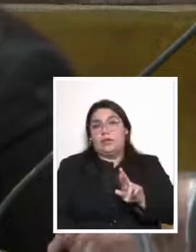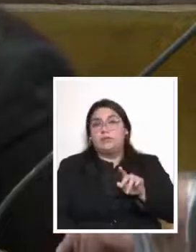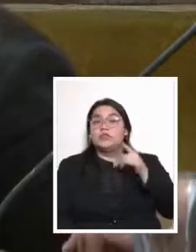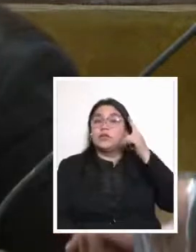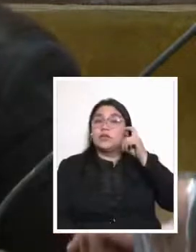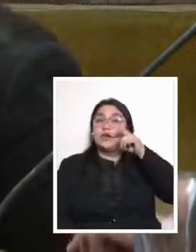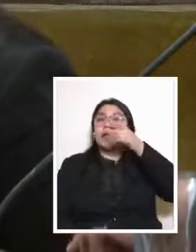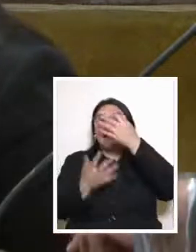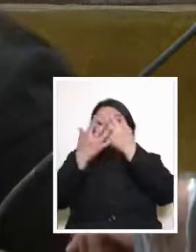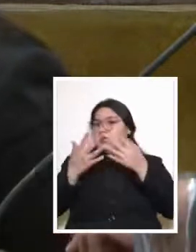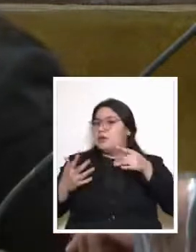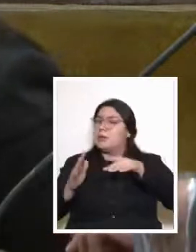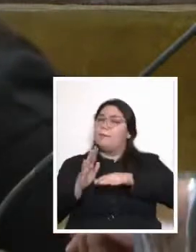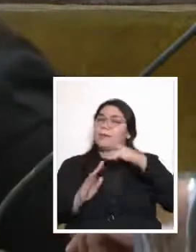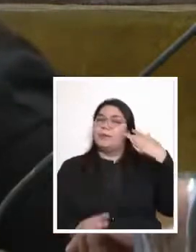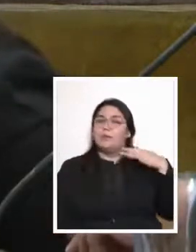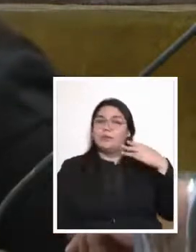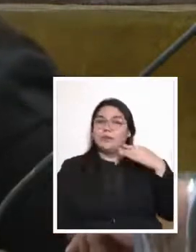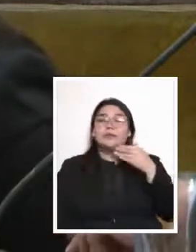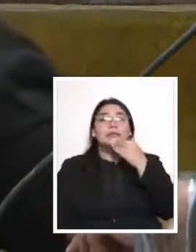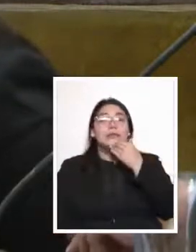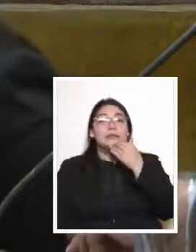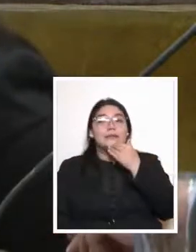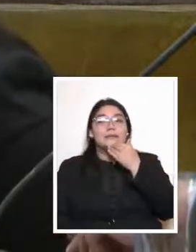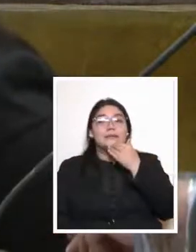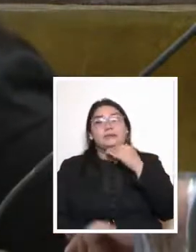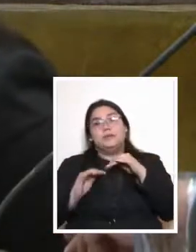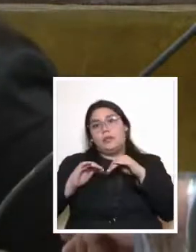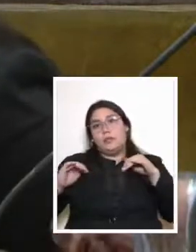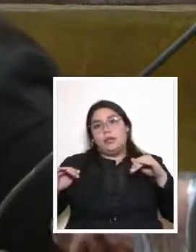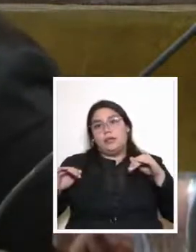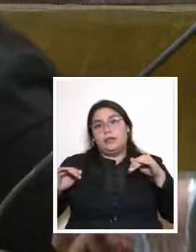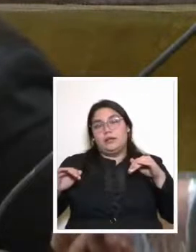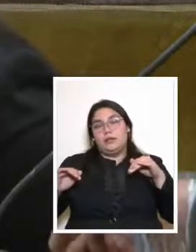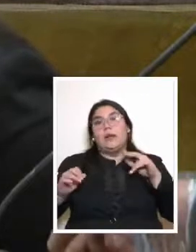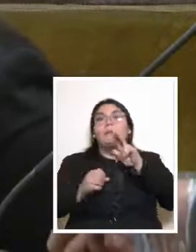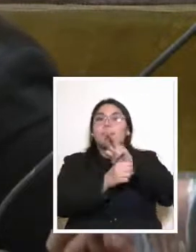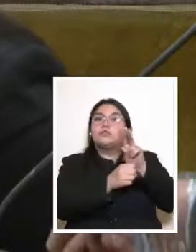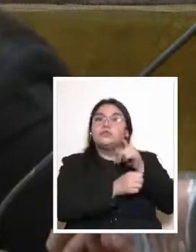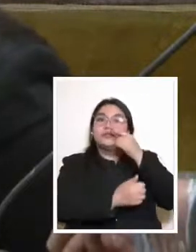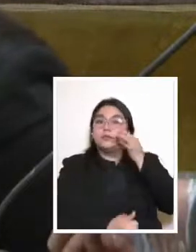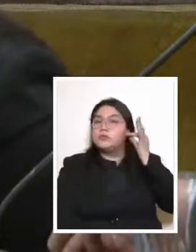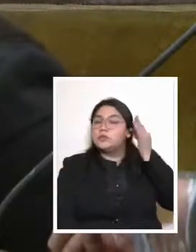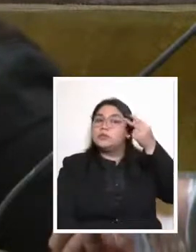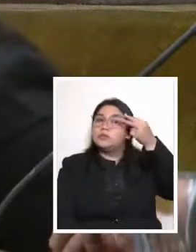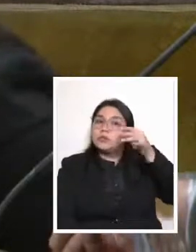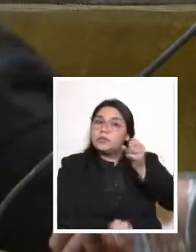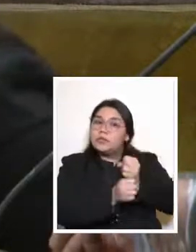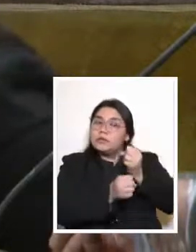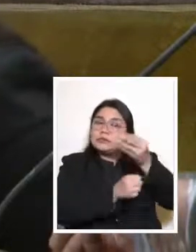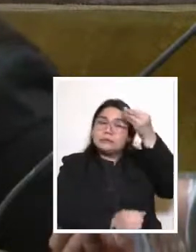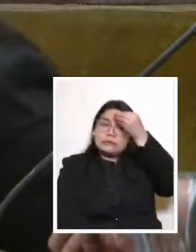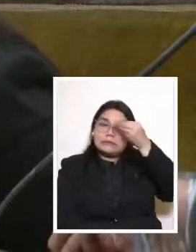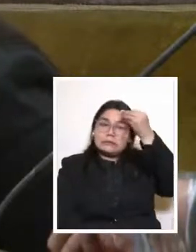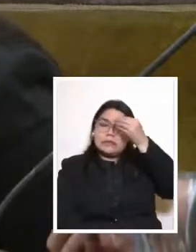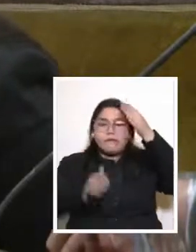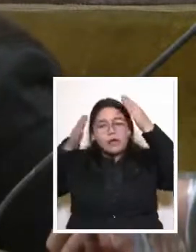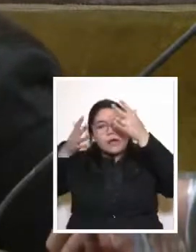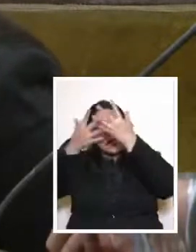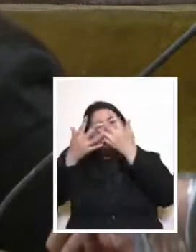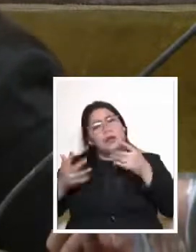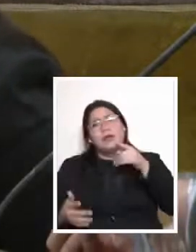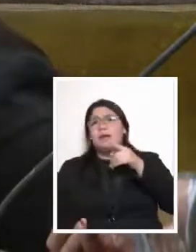clave, obviamente aparte de la preocupación por el trabajo de las y los docentes, poner el foco en el currículum es